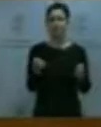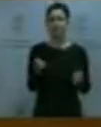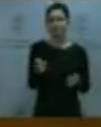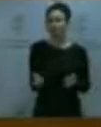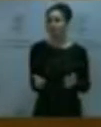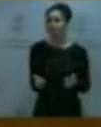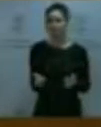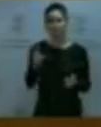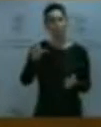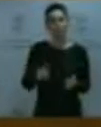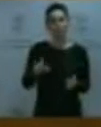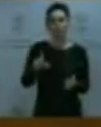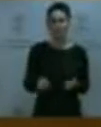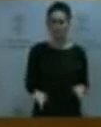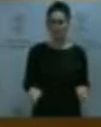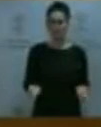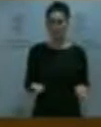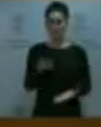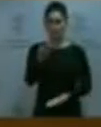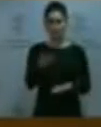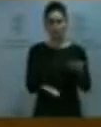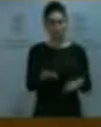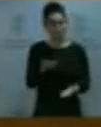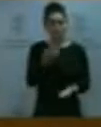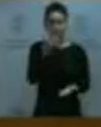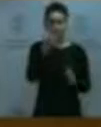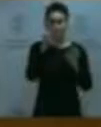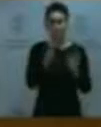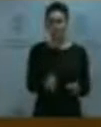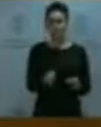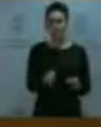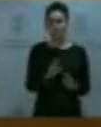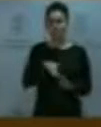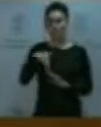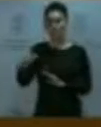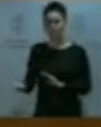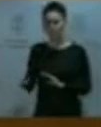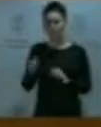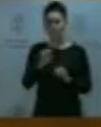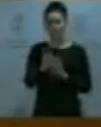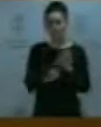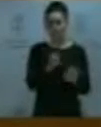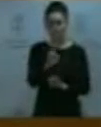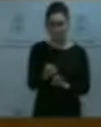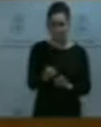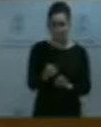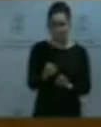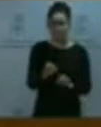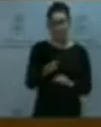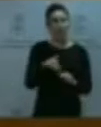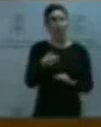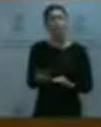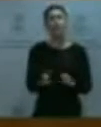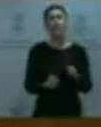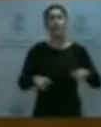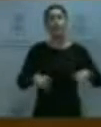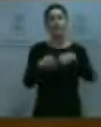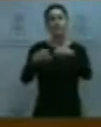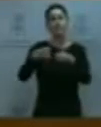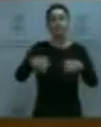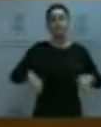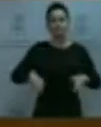supondría la exclusión de las nucleares y de las térmicas. En Asturias el impacto sería